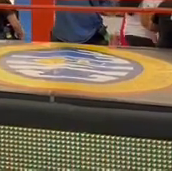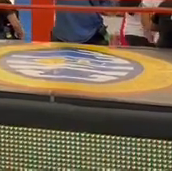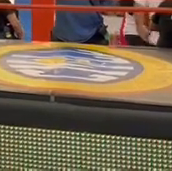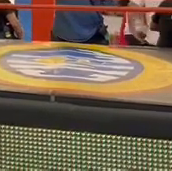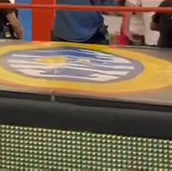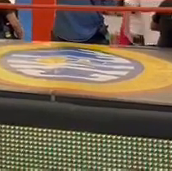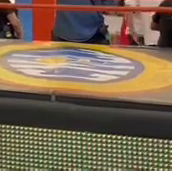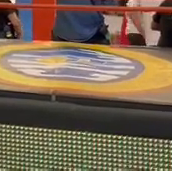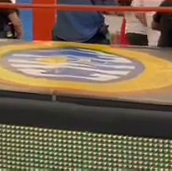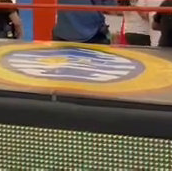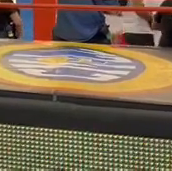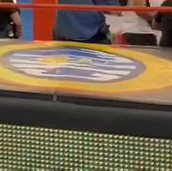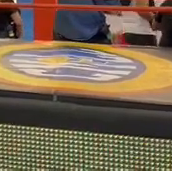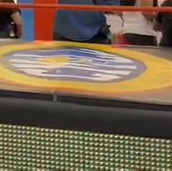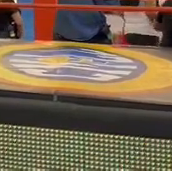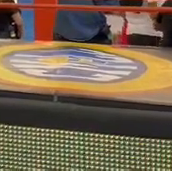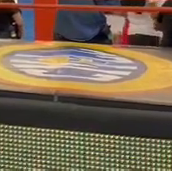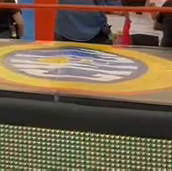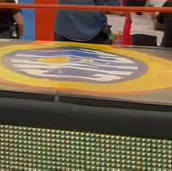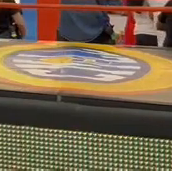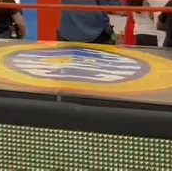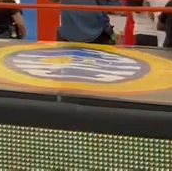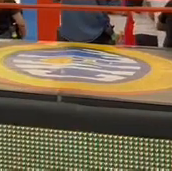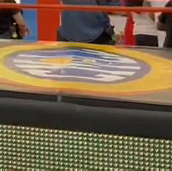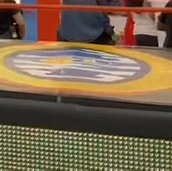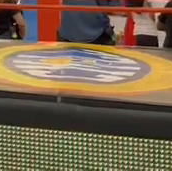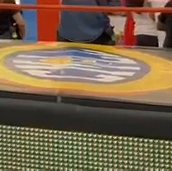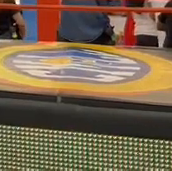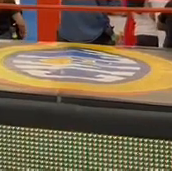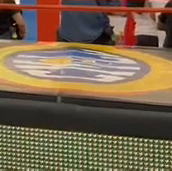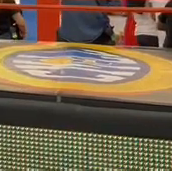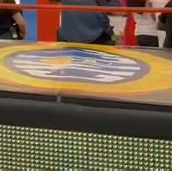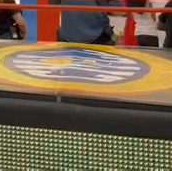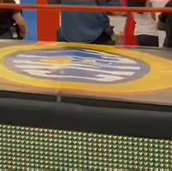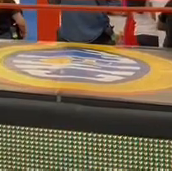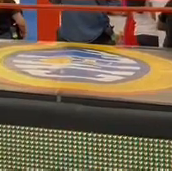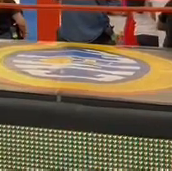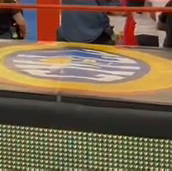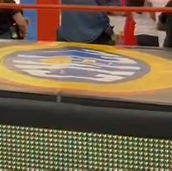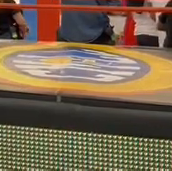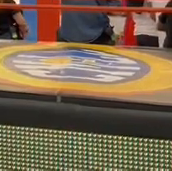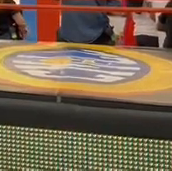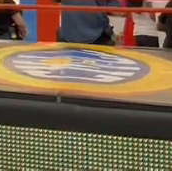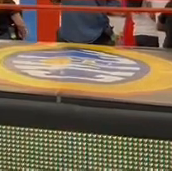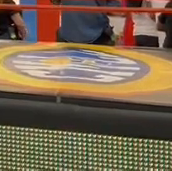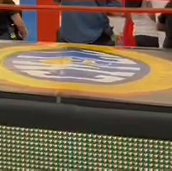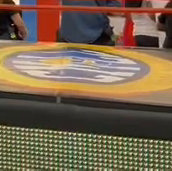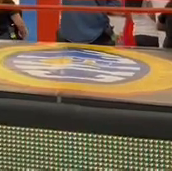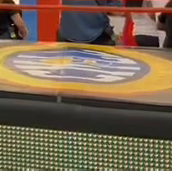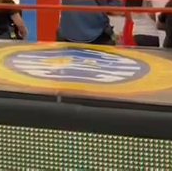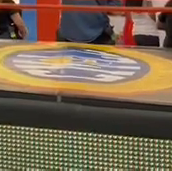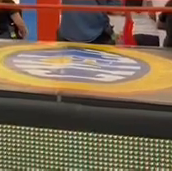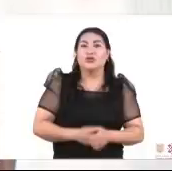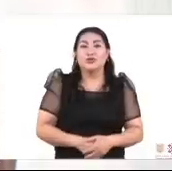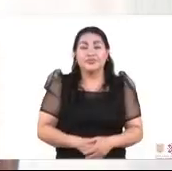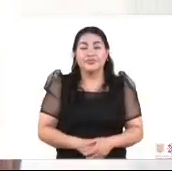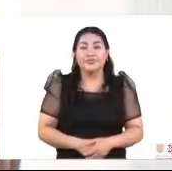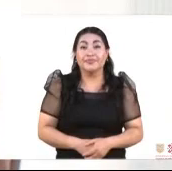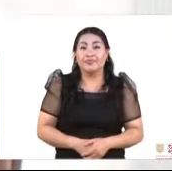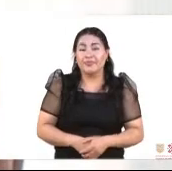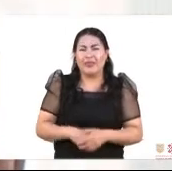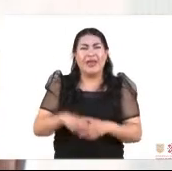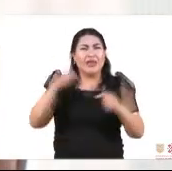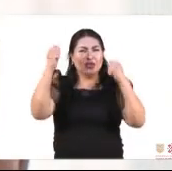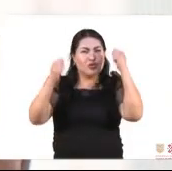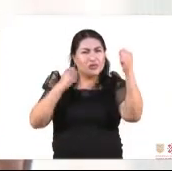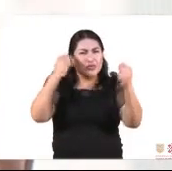en la capital, que van desde la cultural, entretenimiento, así como las históricas. Vamos a escucharla. El